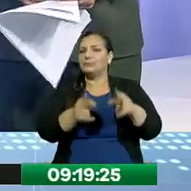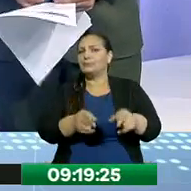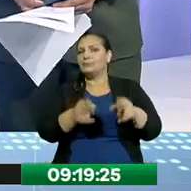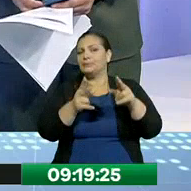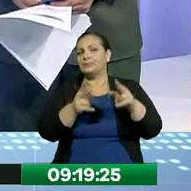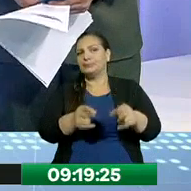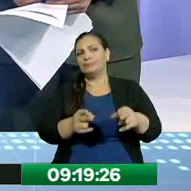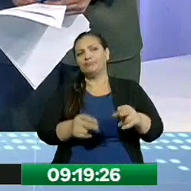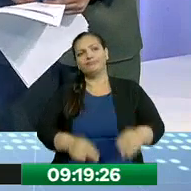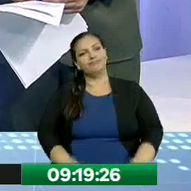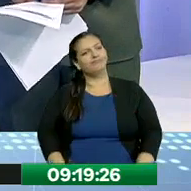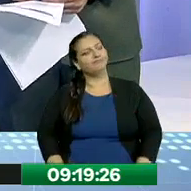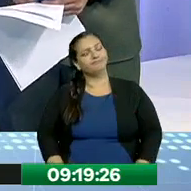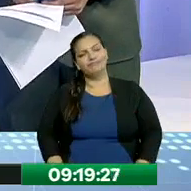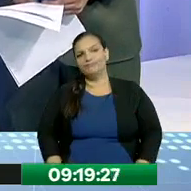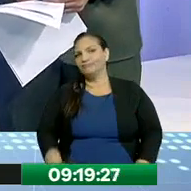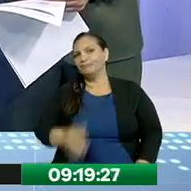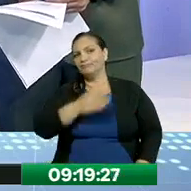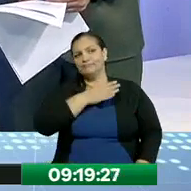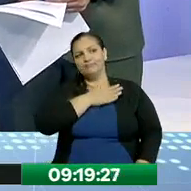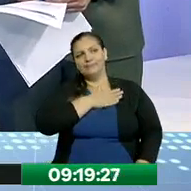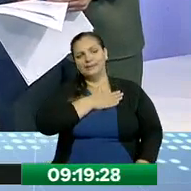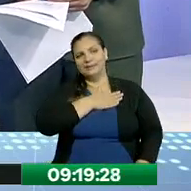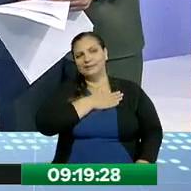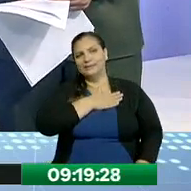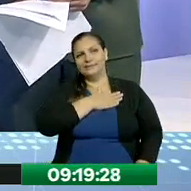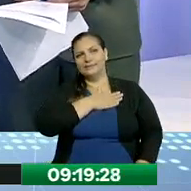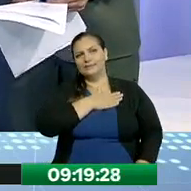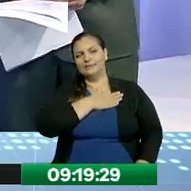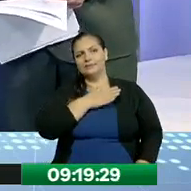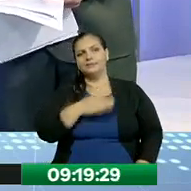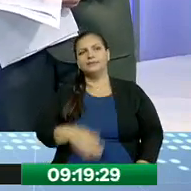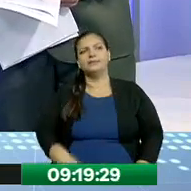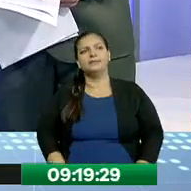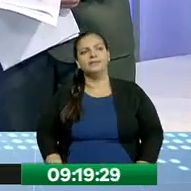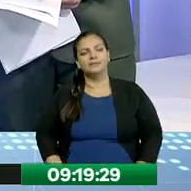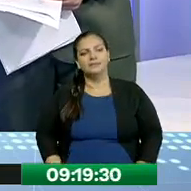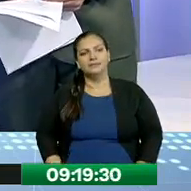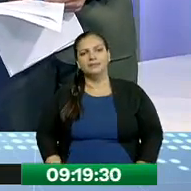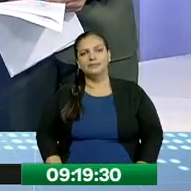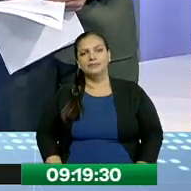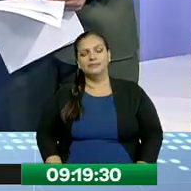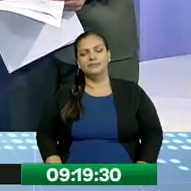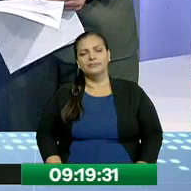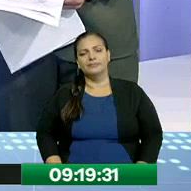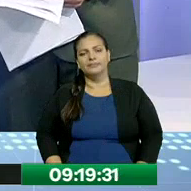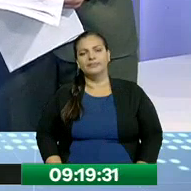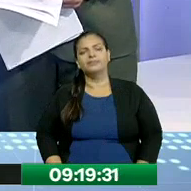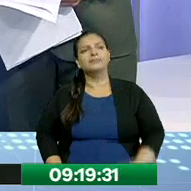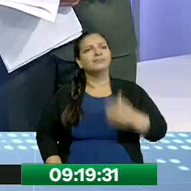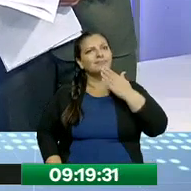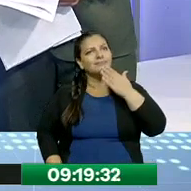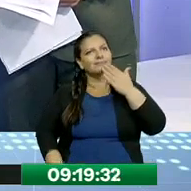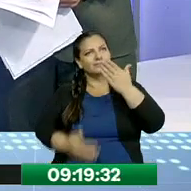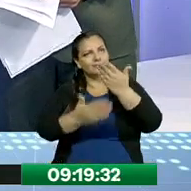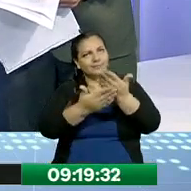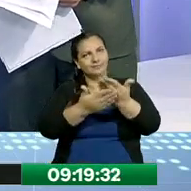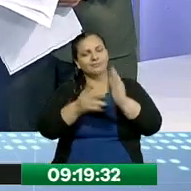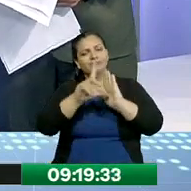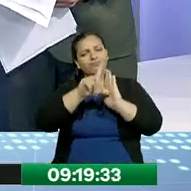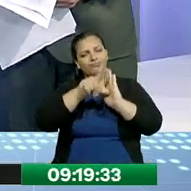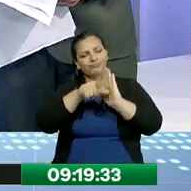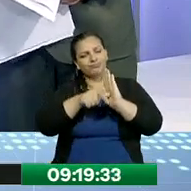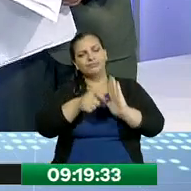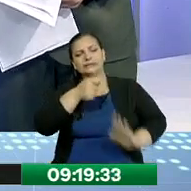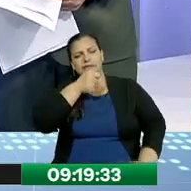lo que padecen allá en ese sector de Durán. Muchísimas gracias, mi querido José. En cualquier momento estaremos nuevamente contigo en contacto